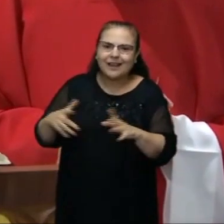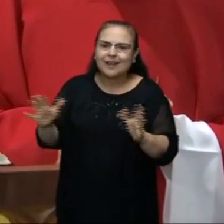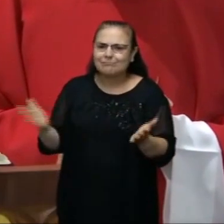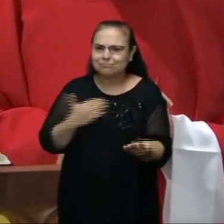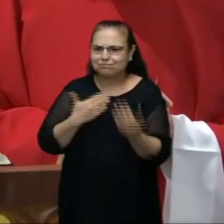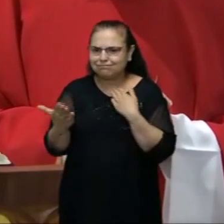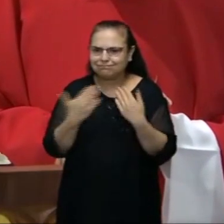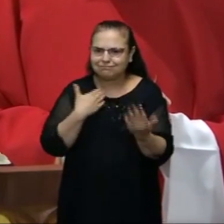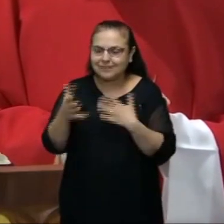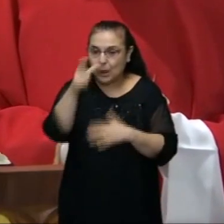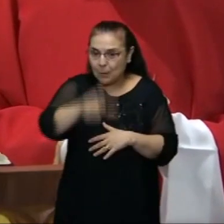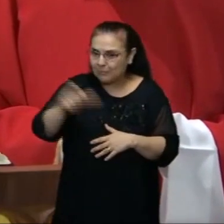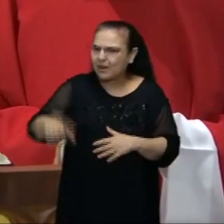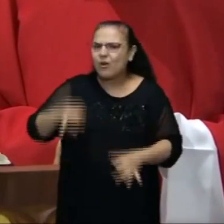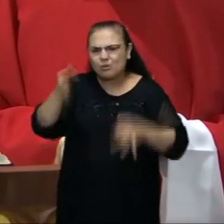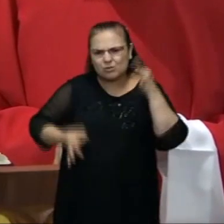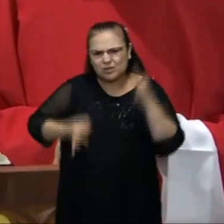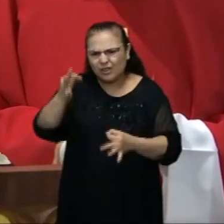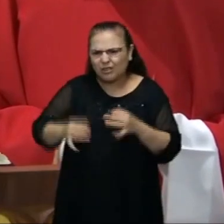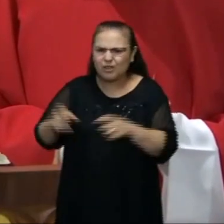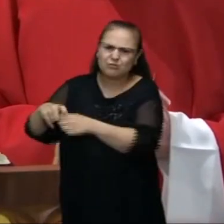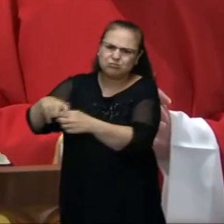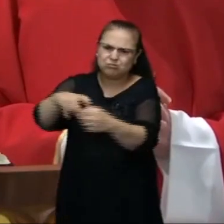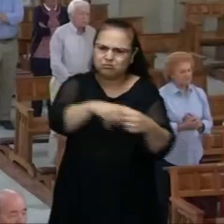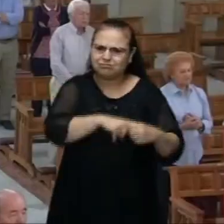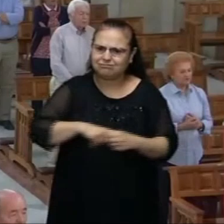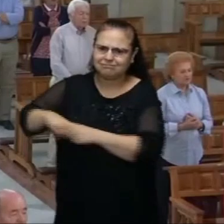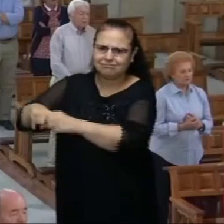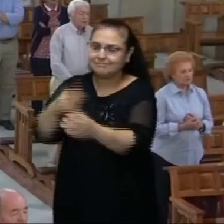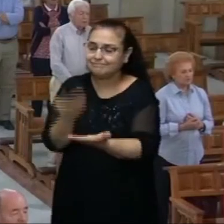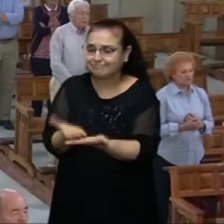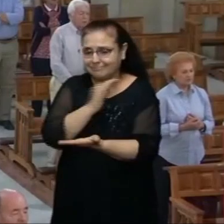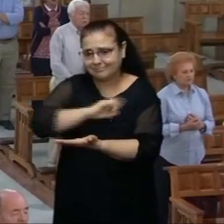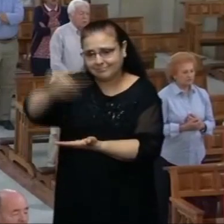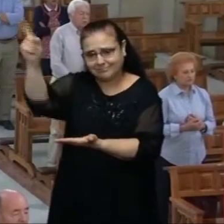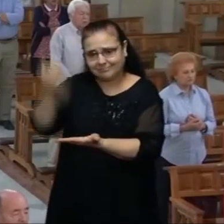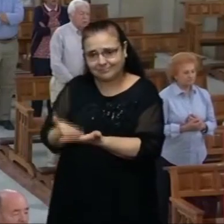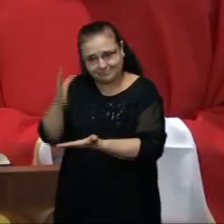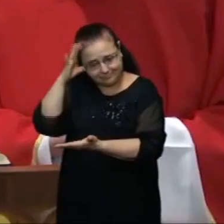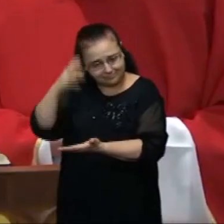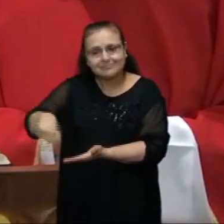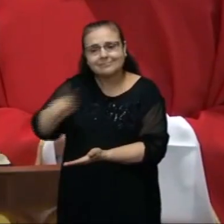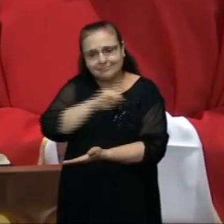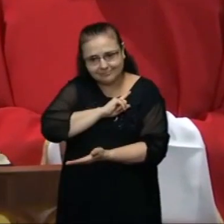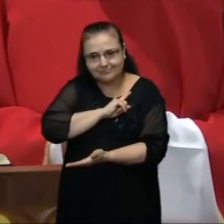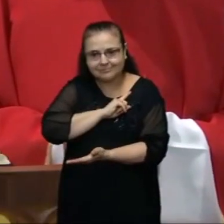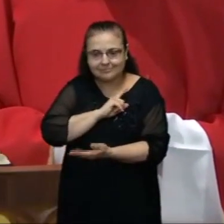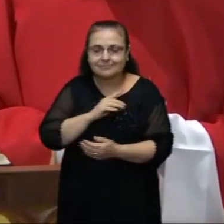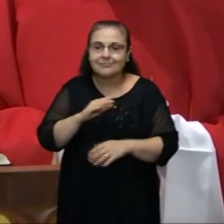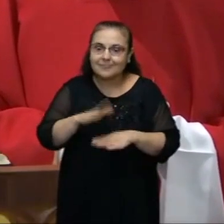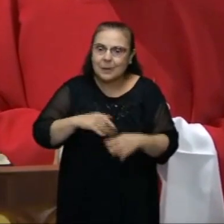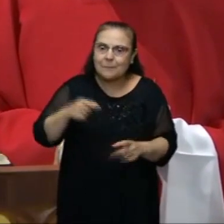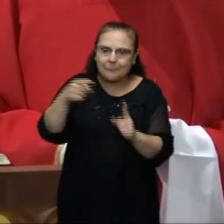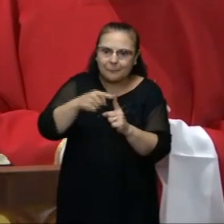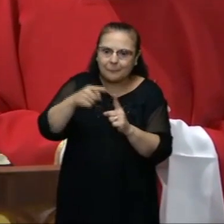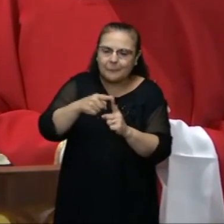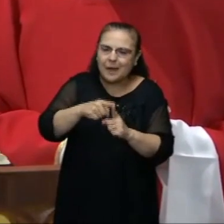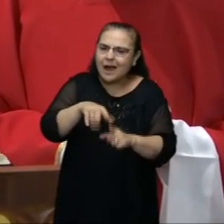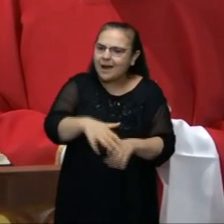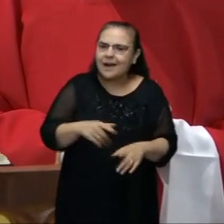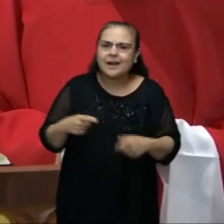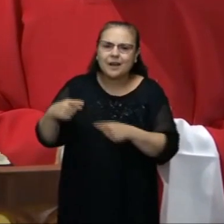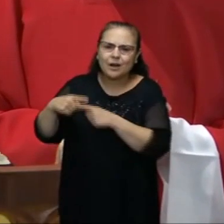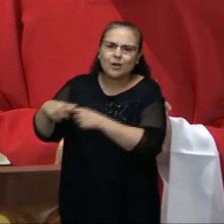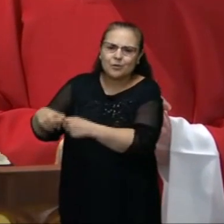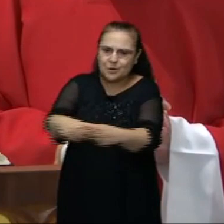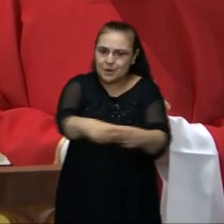haya más justicia y más solidaridad, roguemos al Señor. Te rogamos, óyenos. Para que exista un reparto